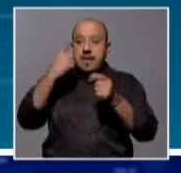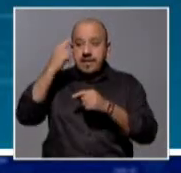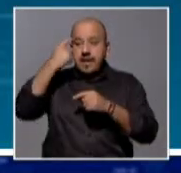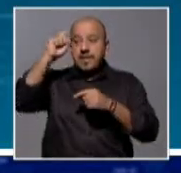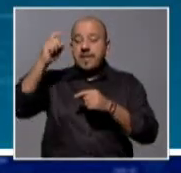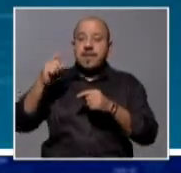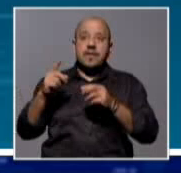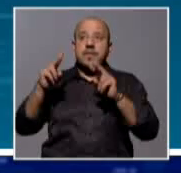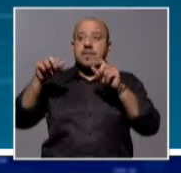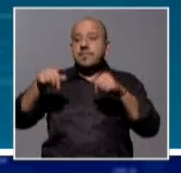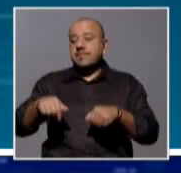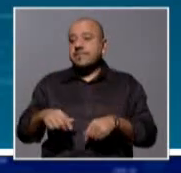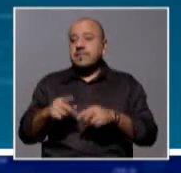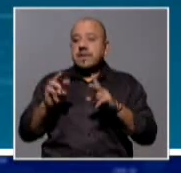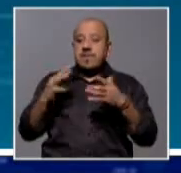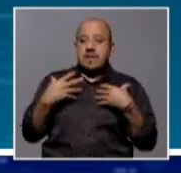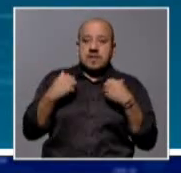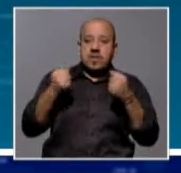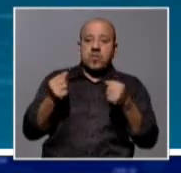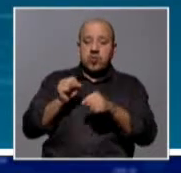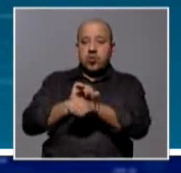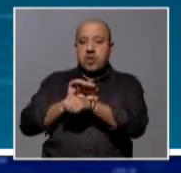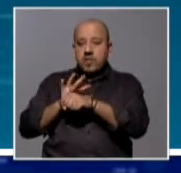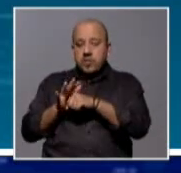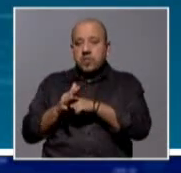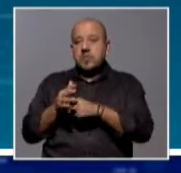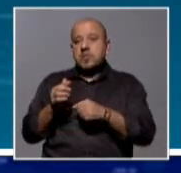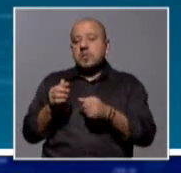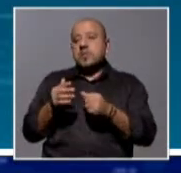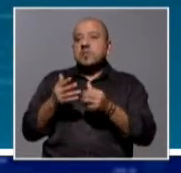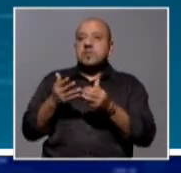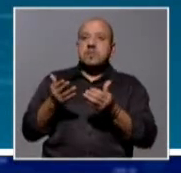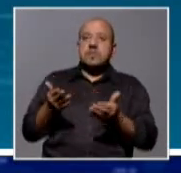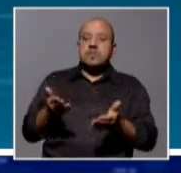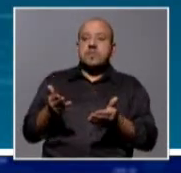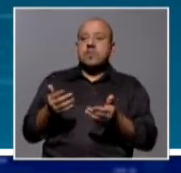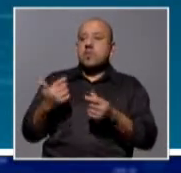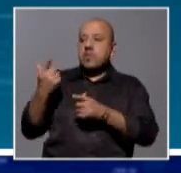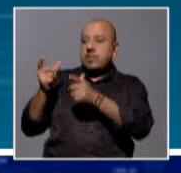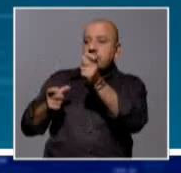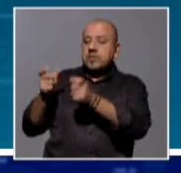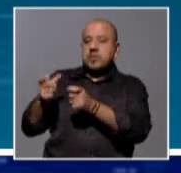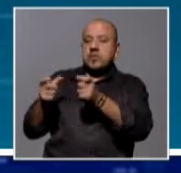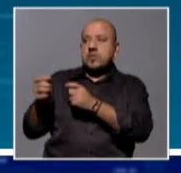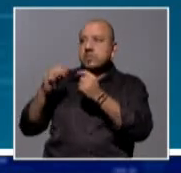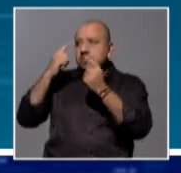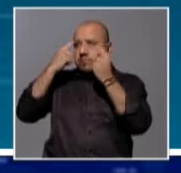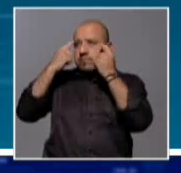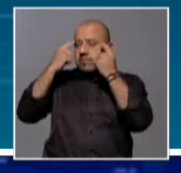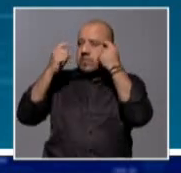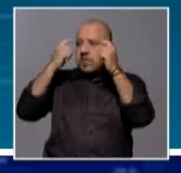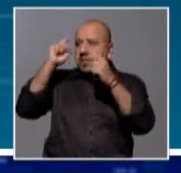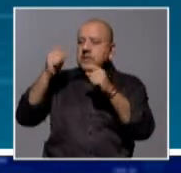de incertidumbre y emergencia sanitaria en la que estamos, era con unos vecinos, nos proponíamos hacer